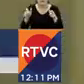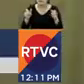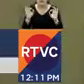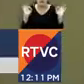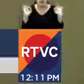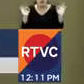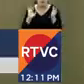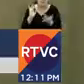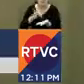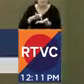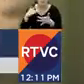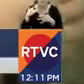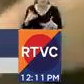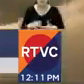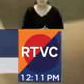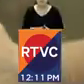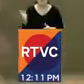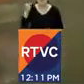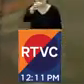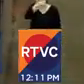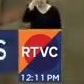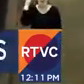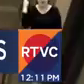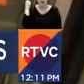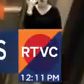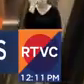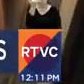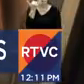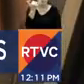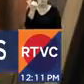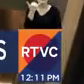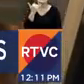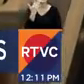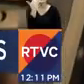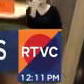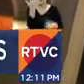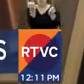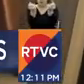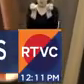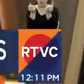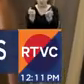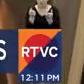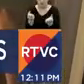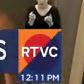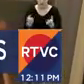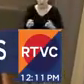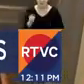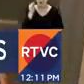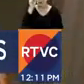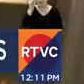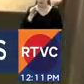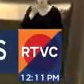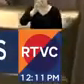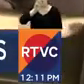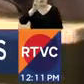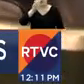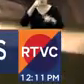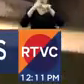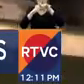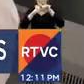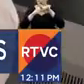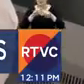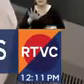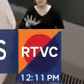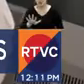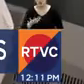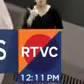vacíos. Cada nevera donde se almacena la sangre tiene 5 compartimientos en los cuales caben 48 unidades